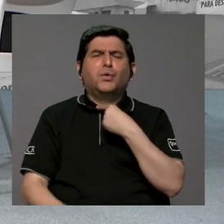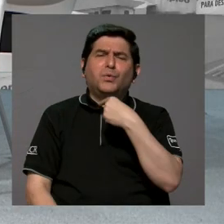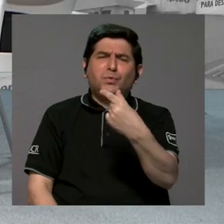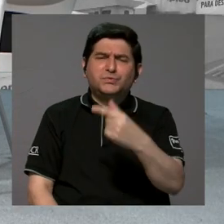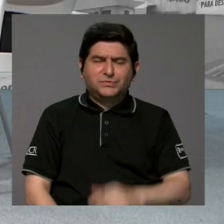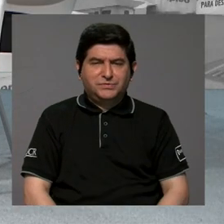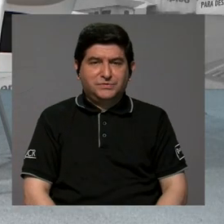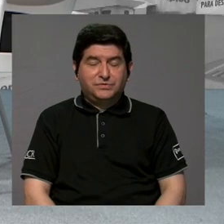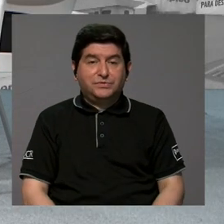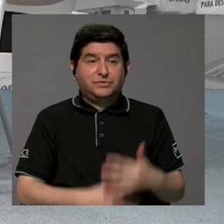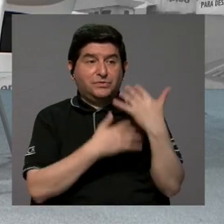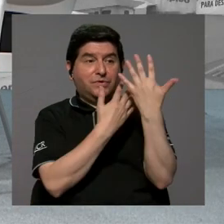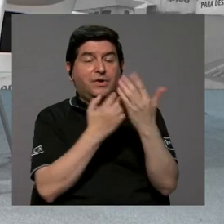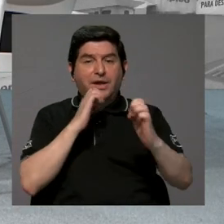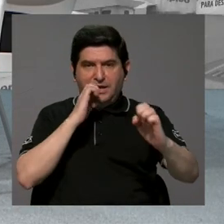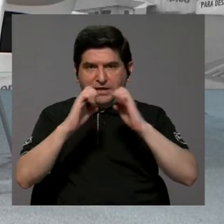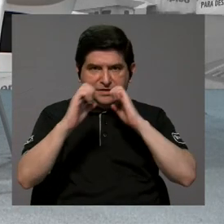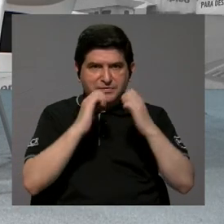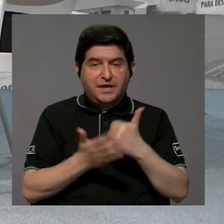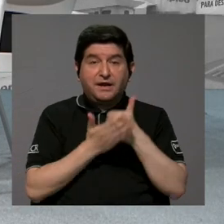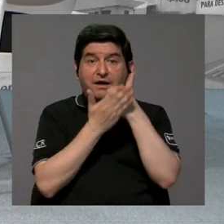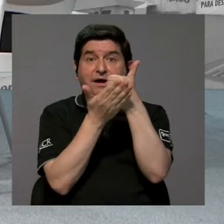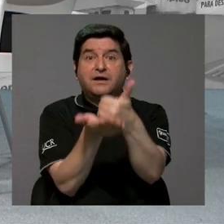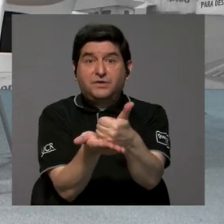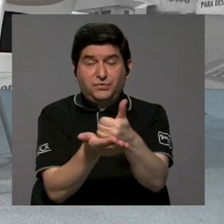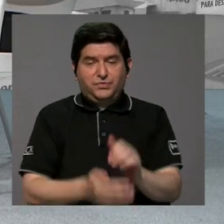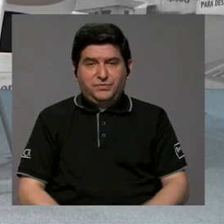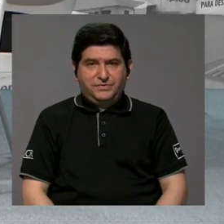información. Esperemos que la entrevista sirva